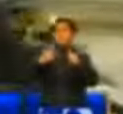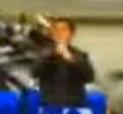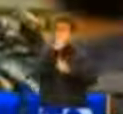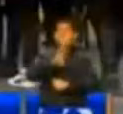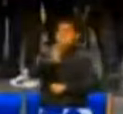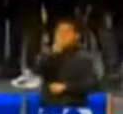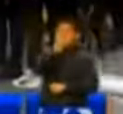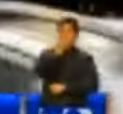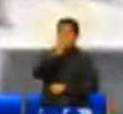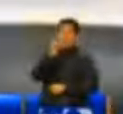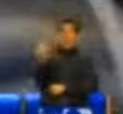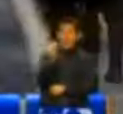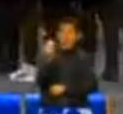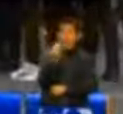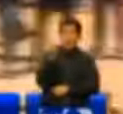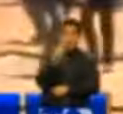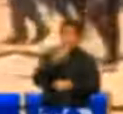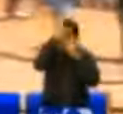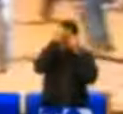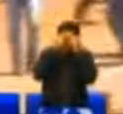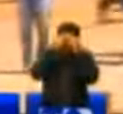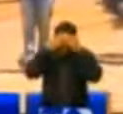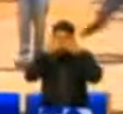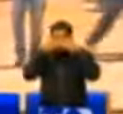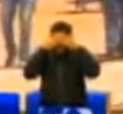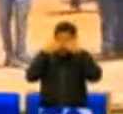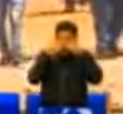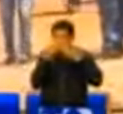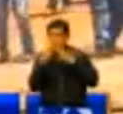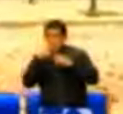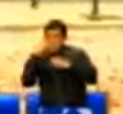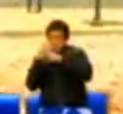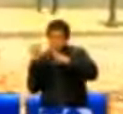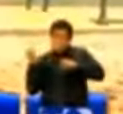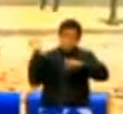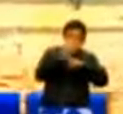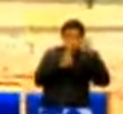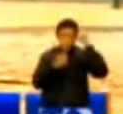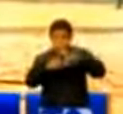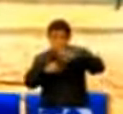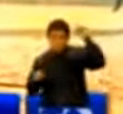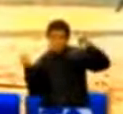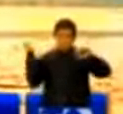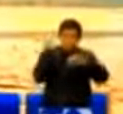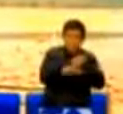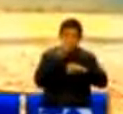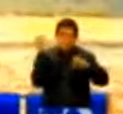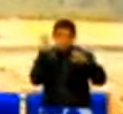a 6 menores de edad que, cubiertos el rostro, lanzaban piedras y palos a los policías.